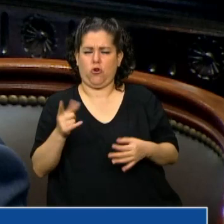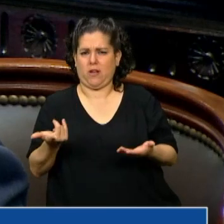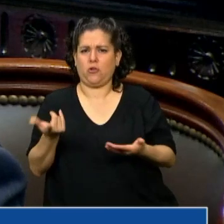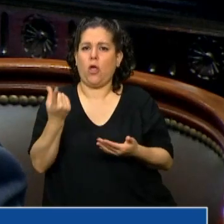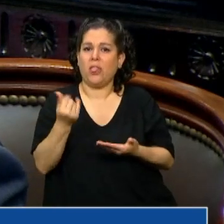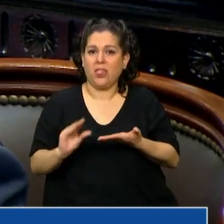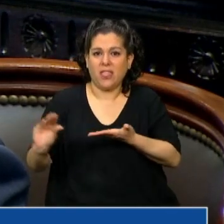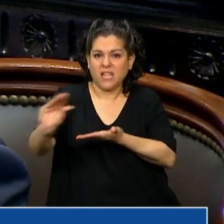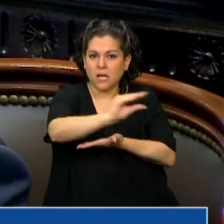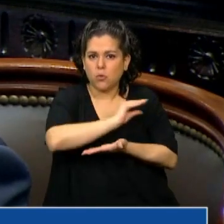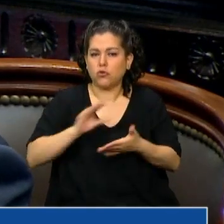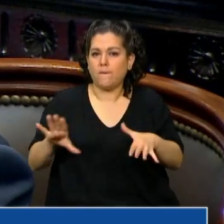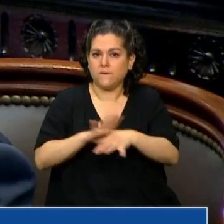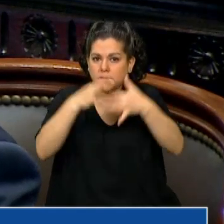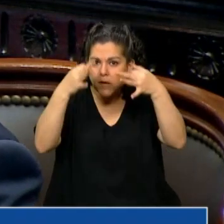distributivamente.